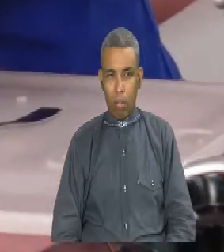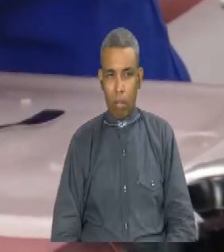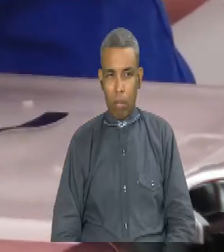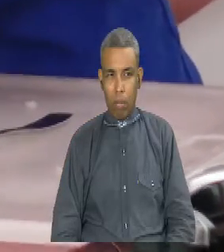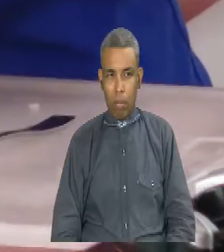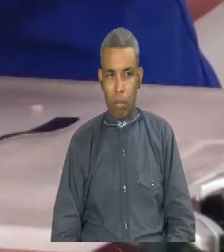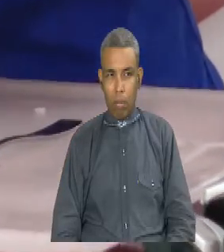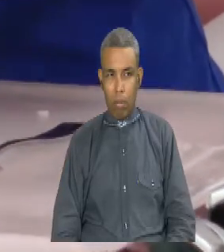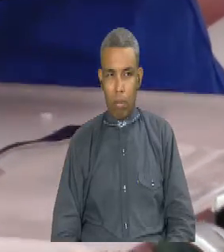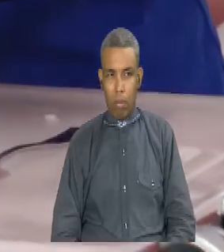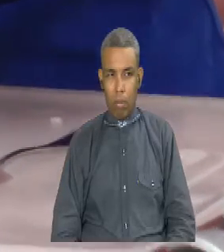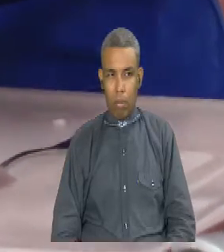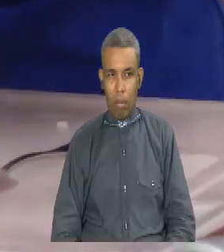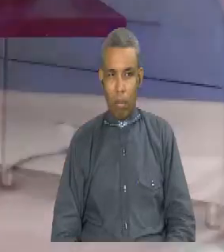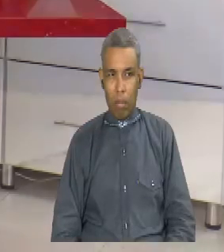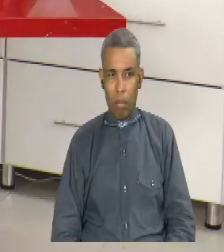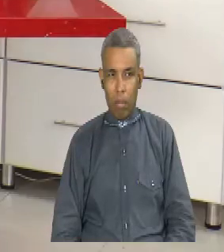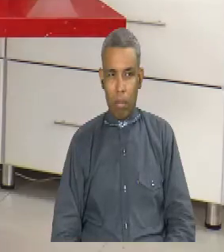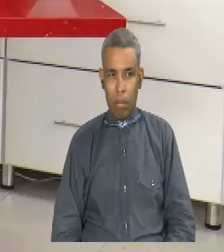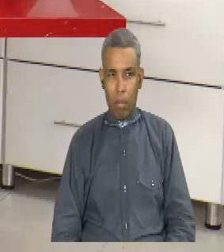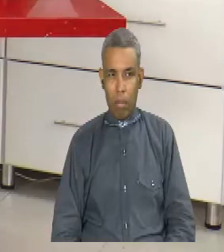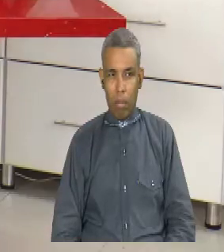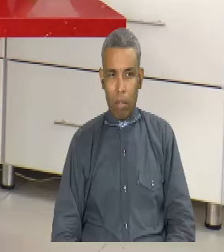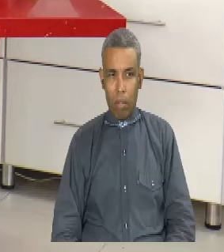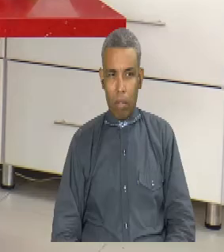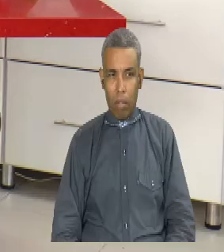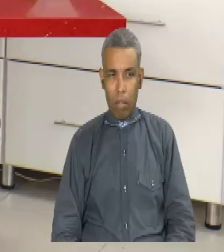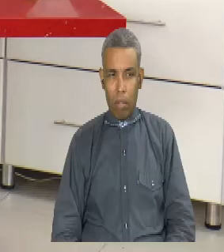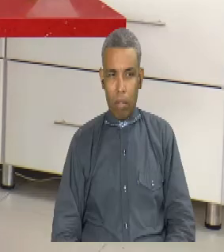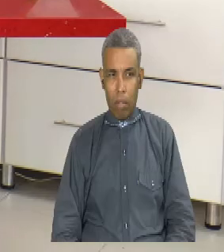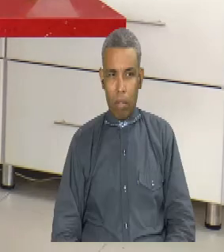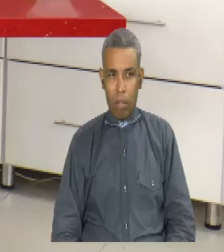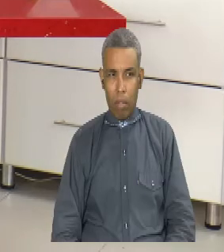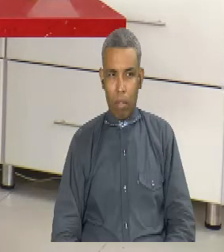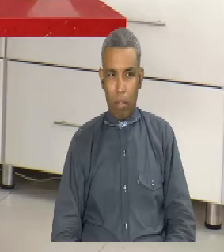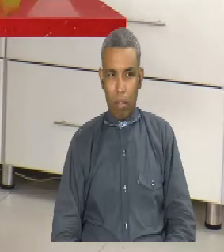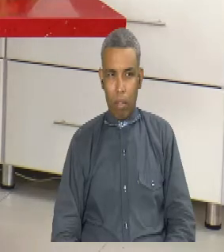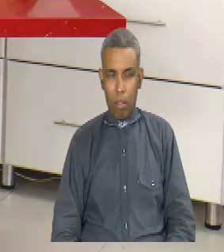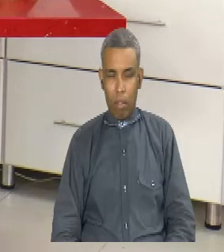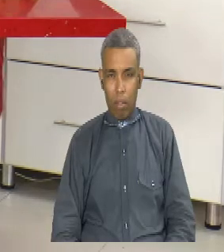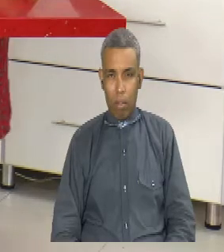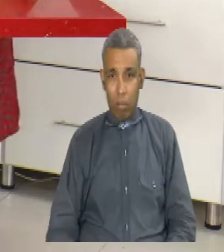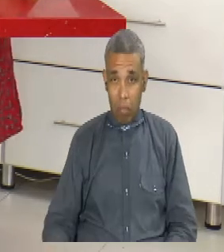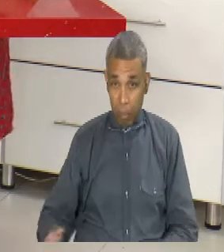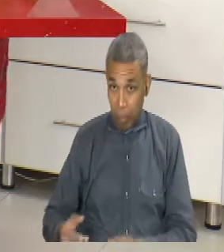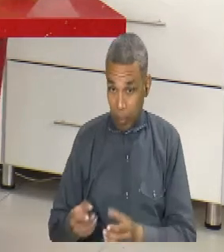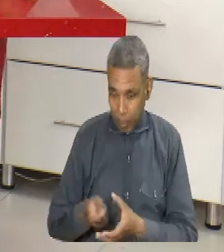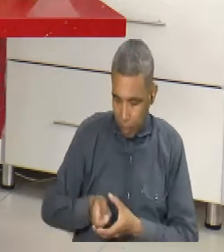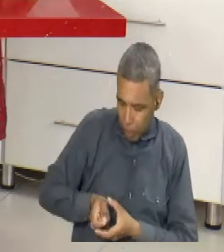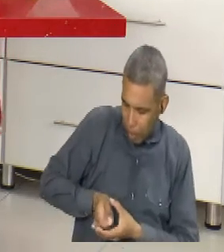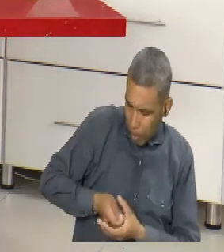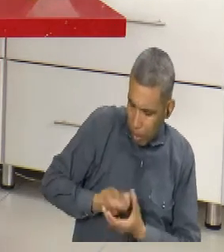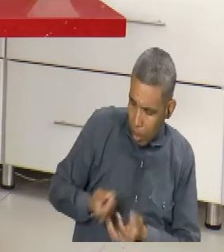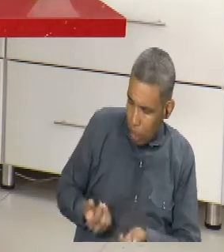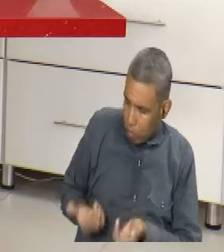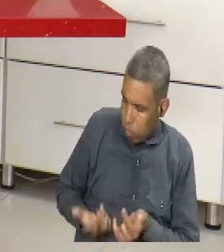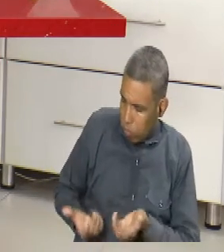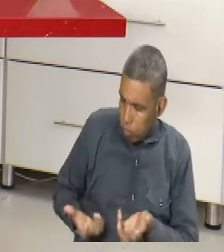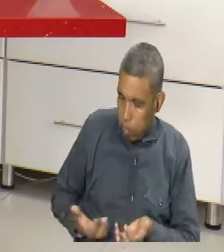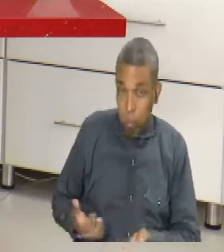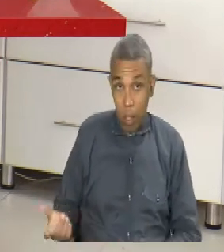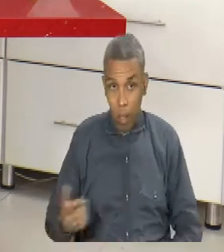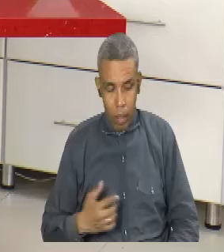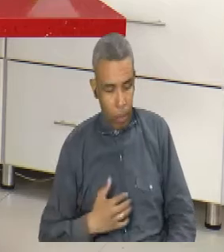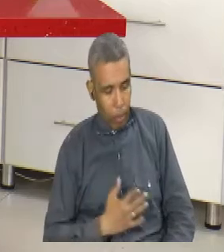acá, que nuestras papas sigan hirviendo. Voy a limpiar por acá. Eso huele. Ya ahí cuando hice